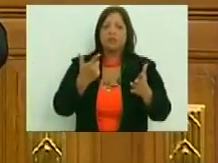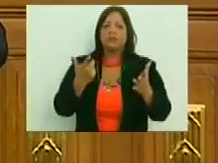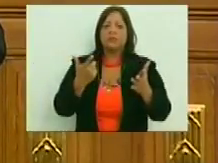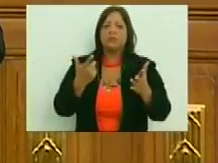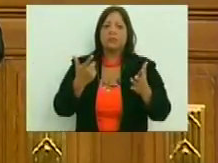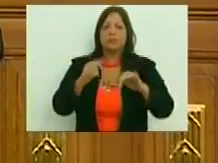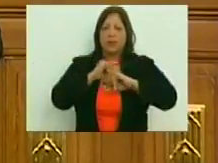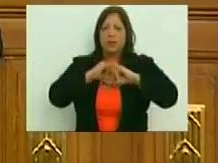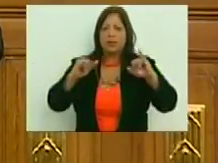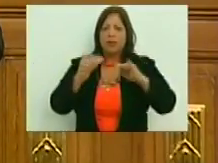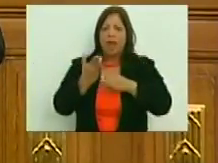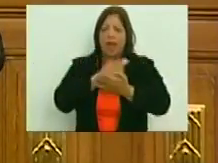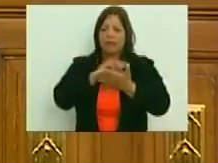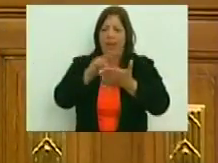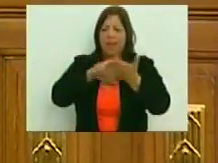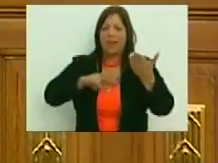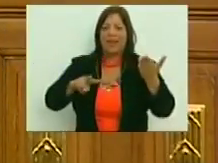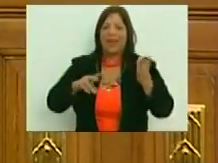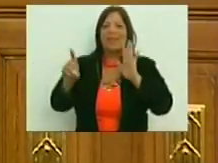con esto antes de leer,